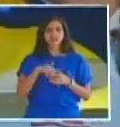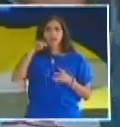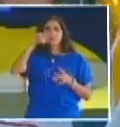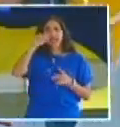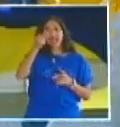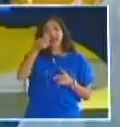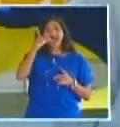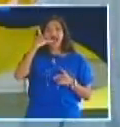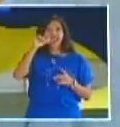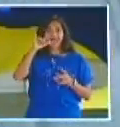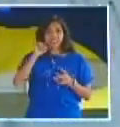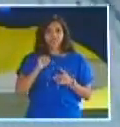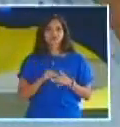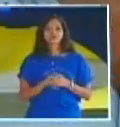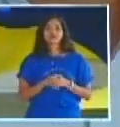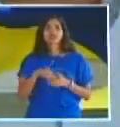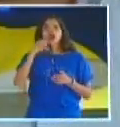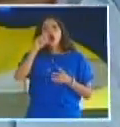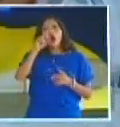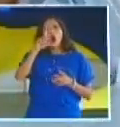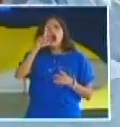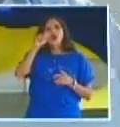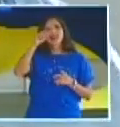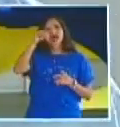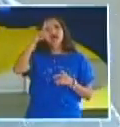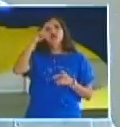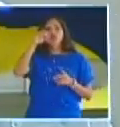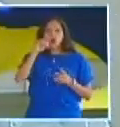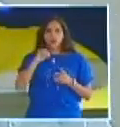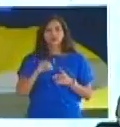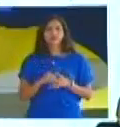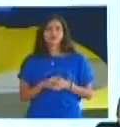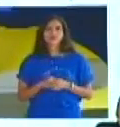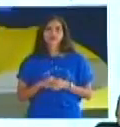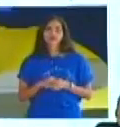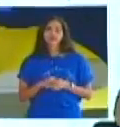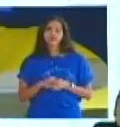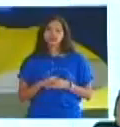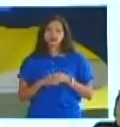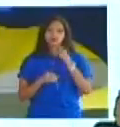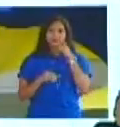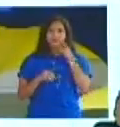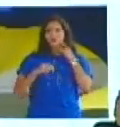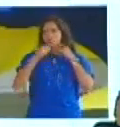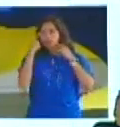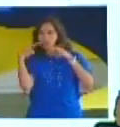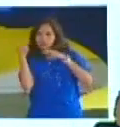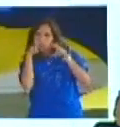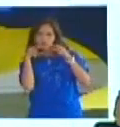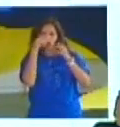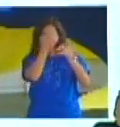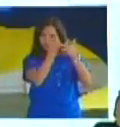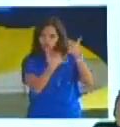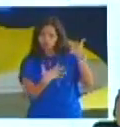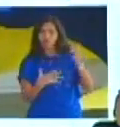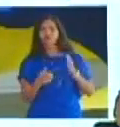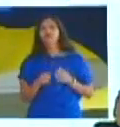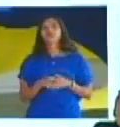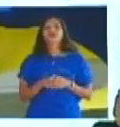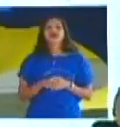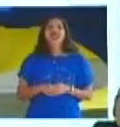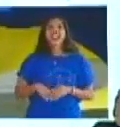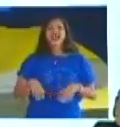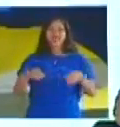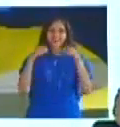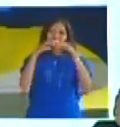Carlos López, Franklin Rondón, Orlando Pérez, Orlando Zambrano, entre los que puedo ver. El Estado Mayor de la